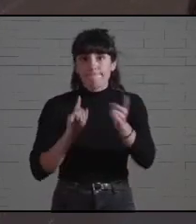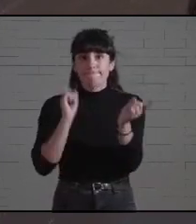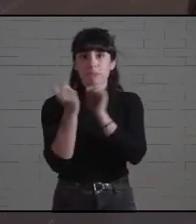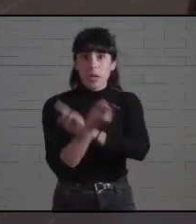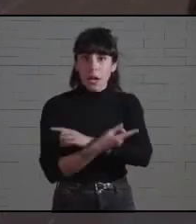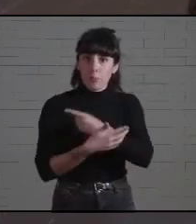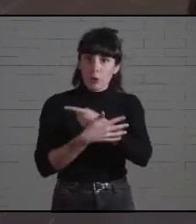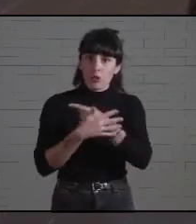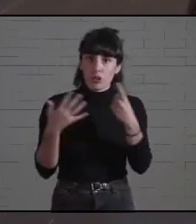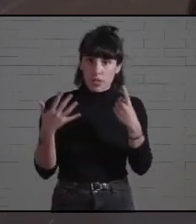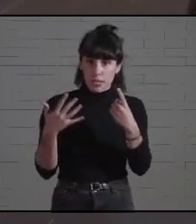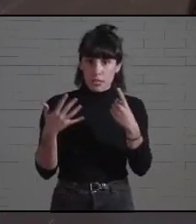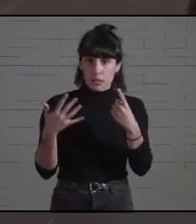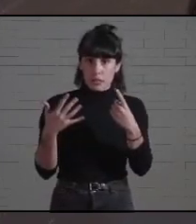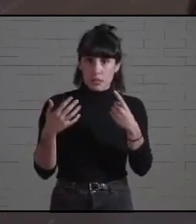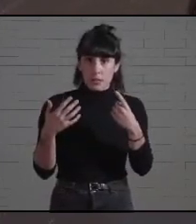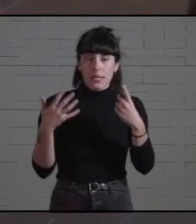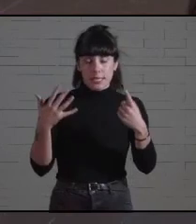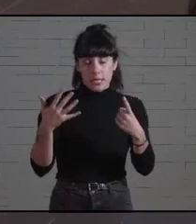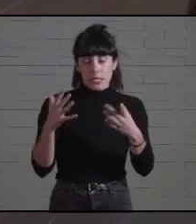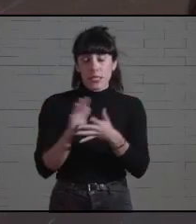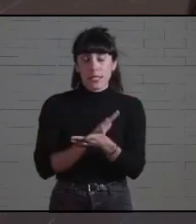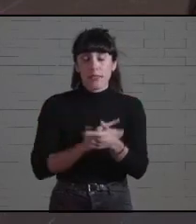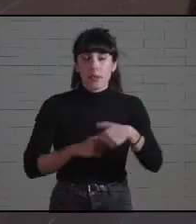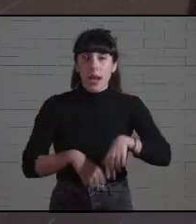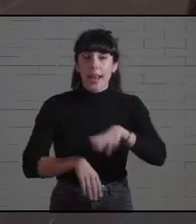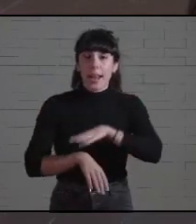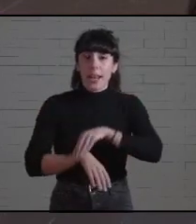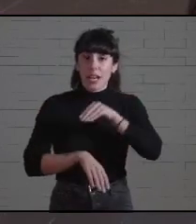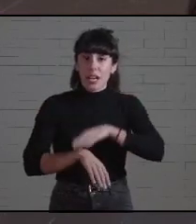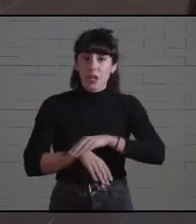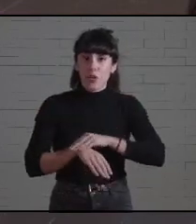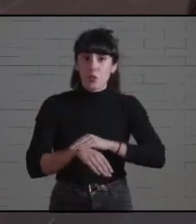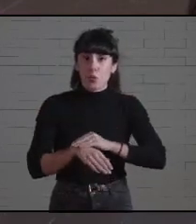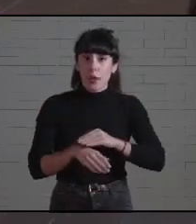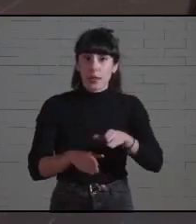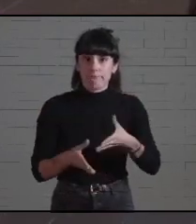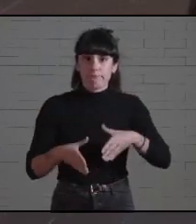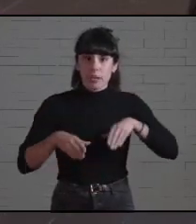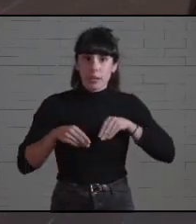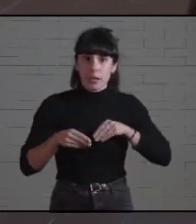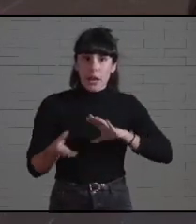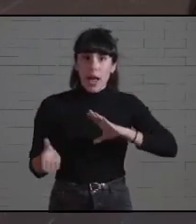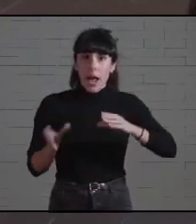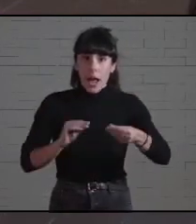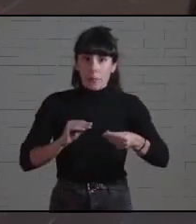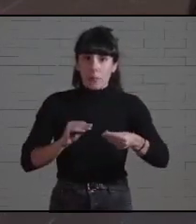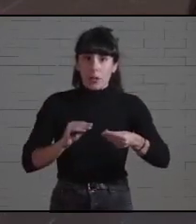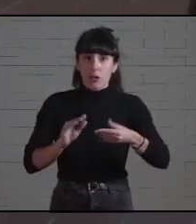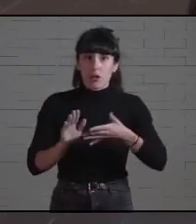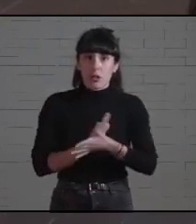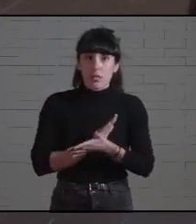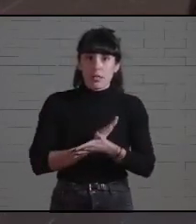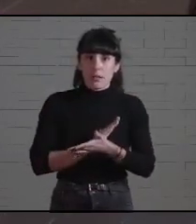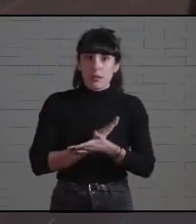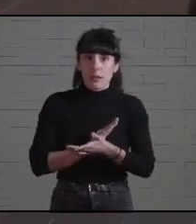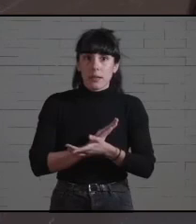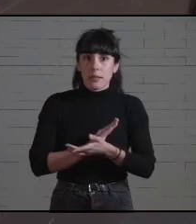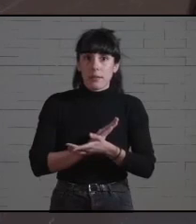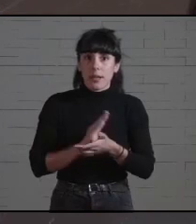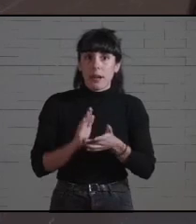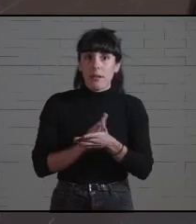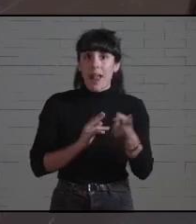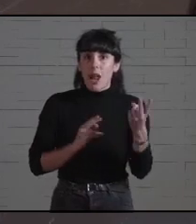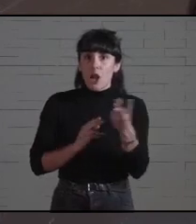En Suecia, cuando se implementó el permiso, era la fuerza, se prohibía la